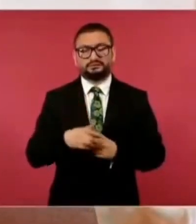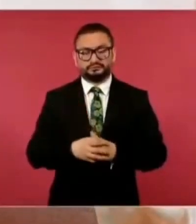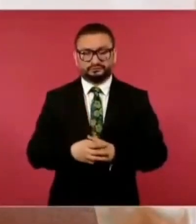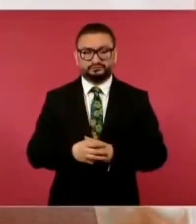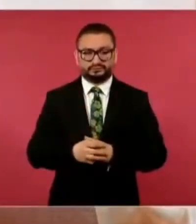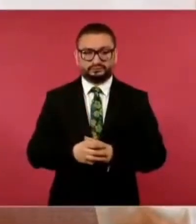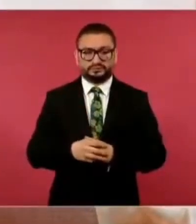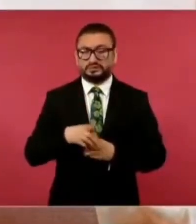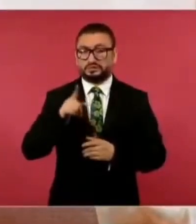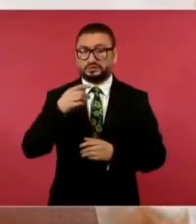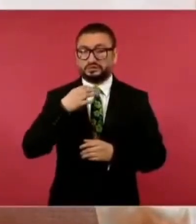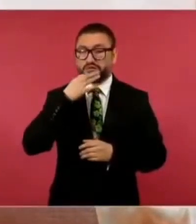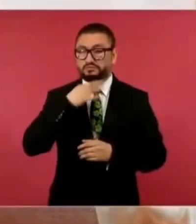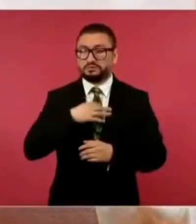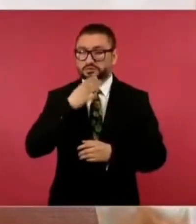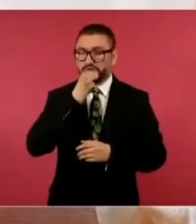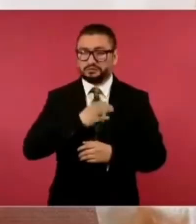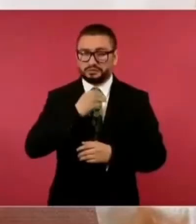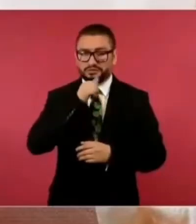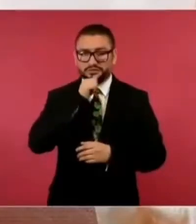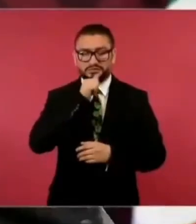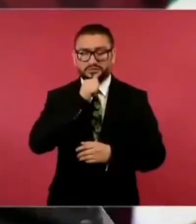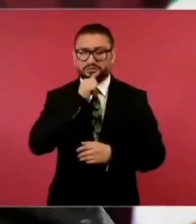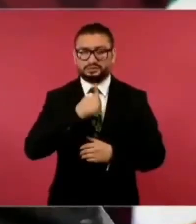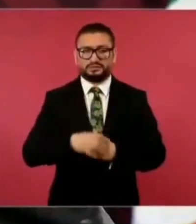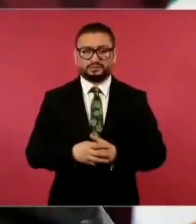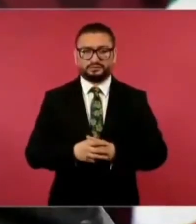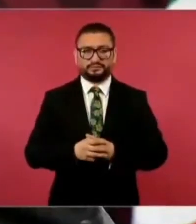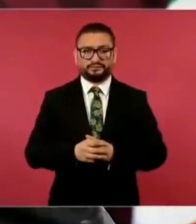que no me ha contestado.